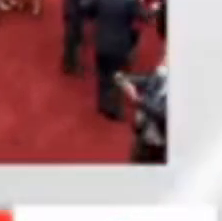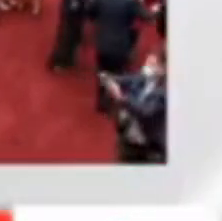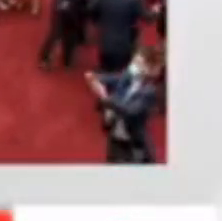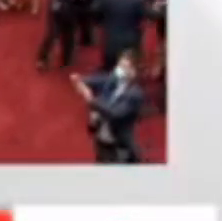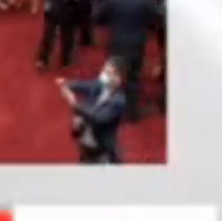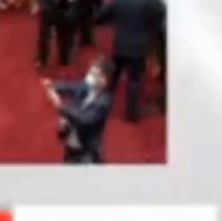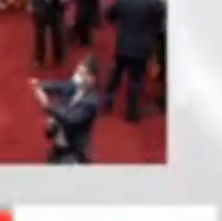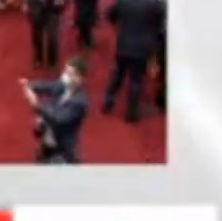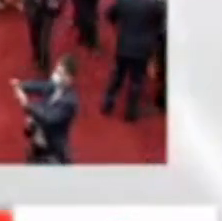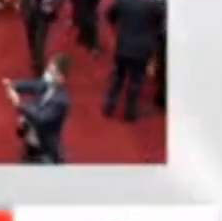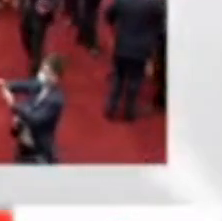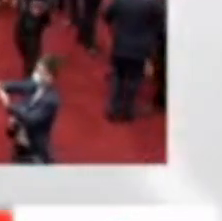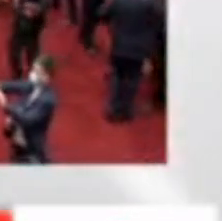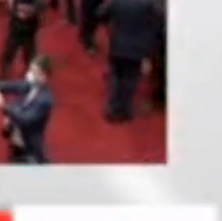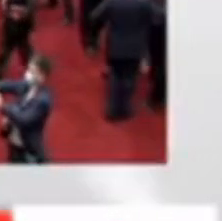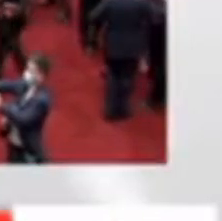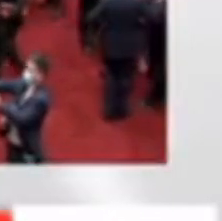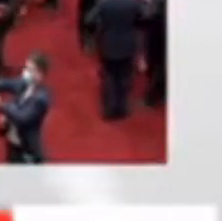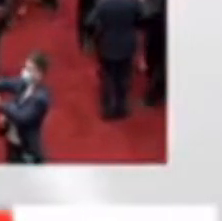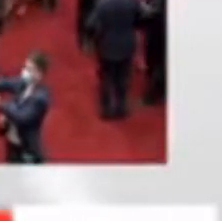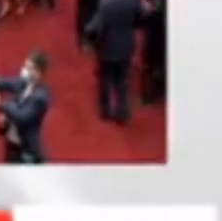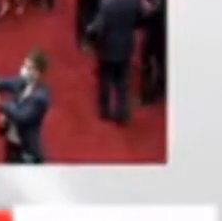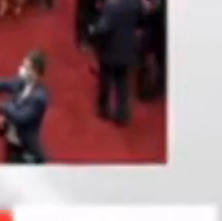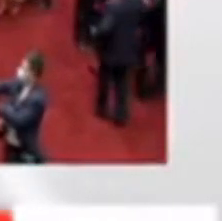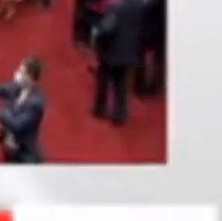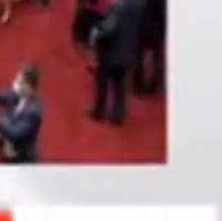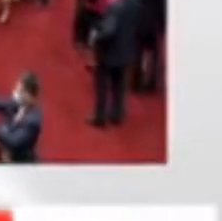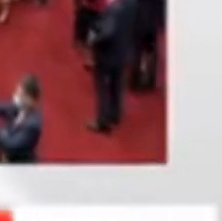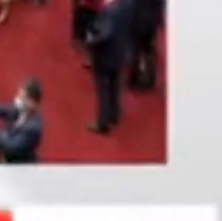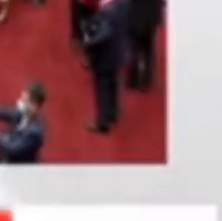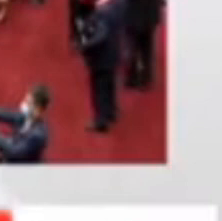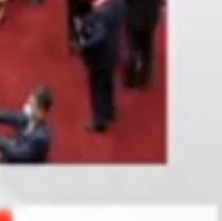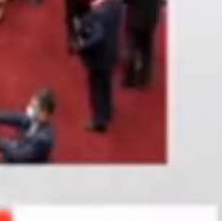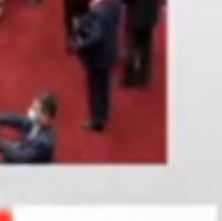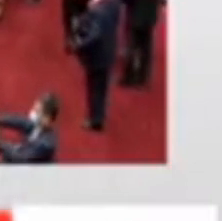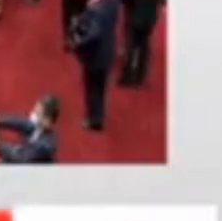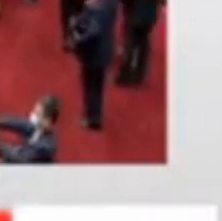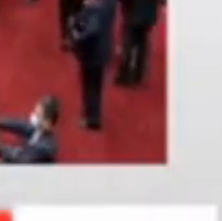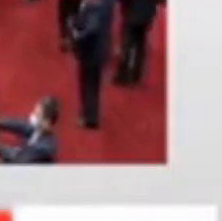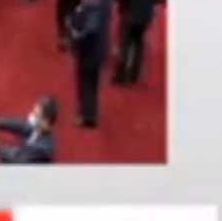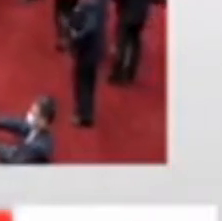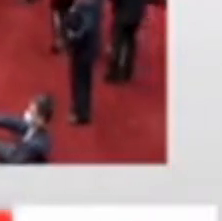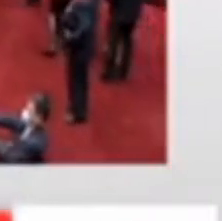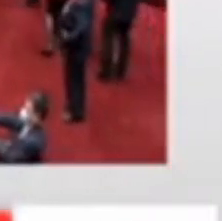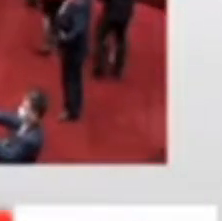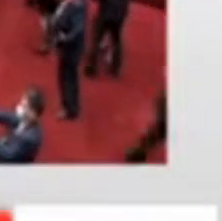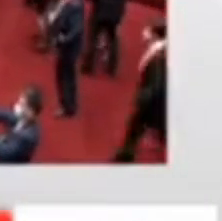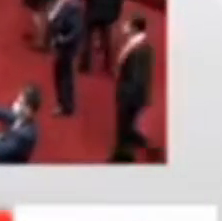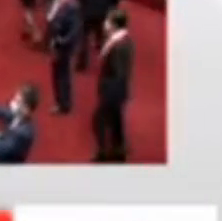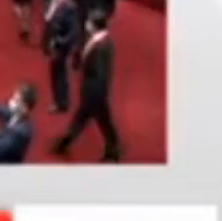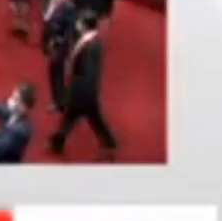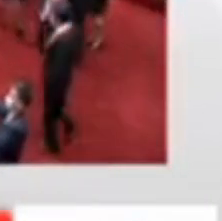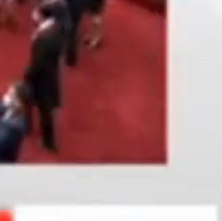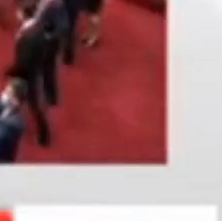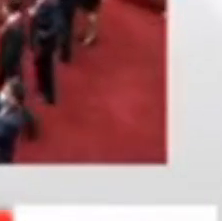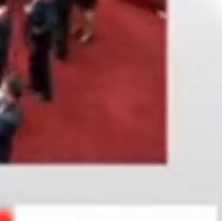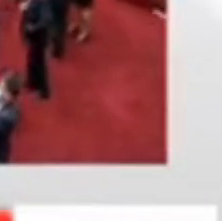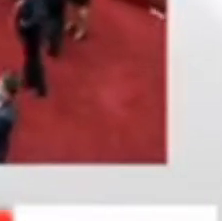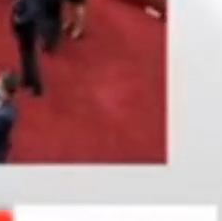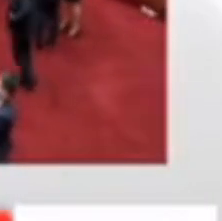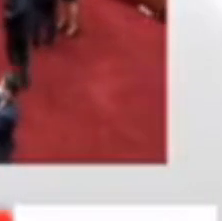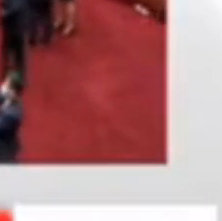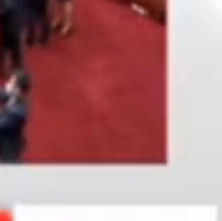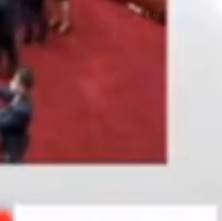también durante la juramentación hemos podido escuchar a algunos parlamentarios que juramentaron en quechua. Uno de ellos fue